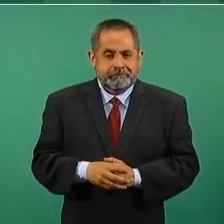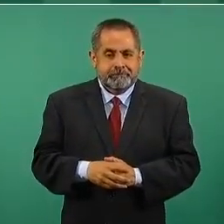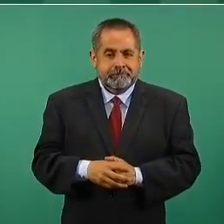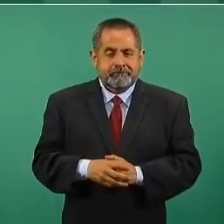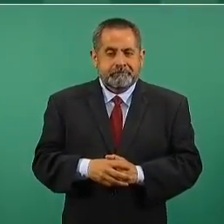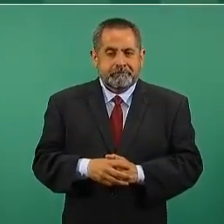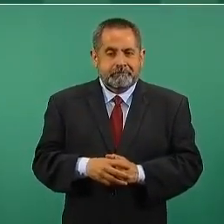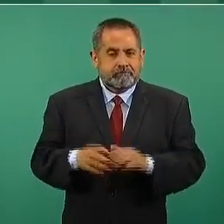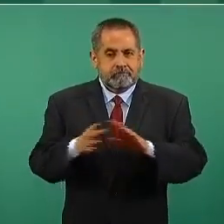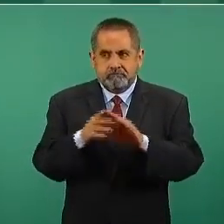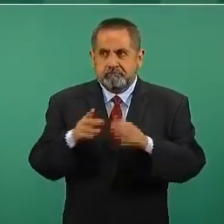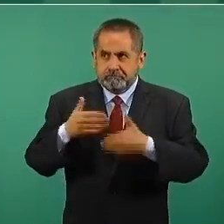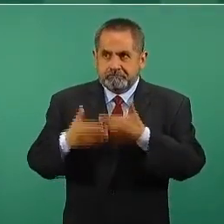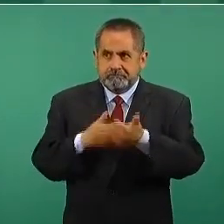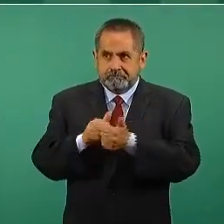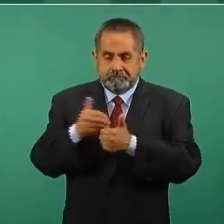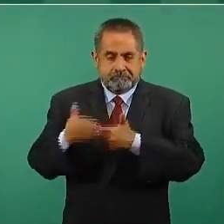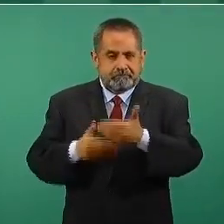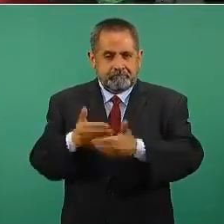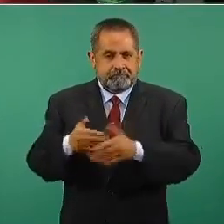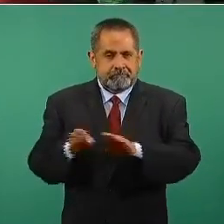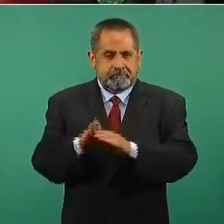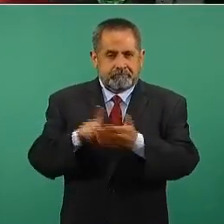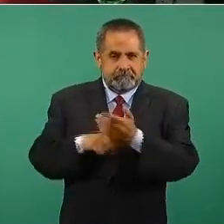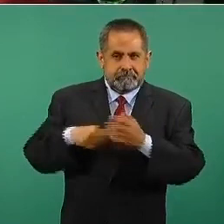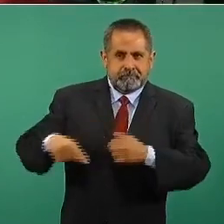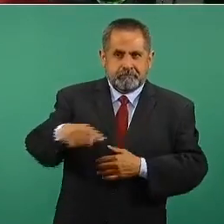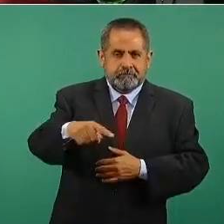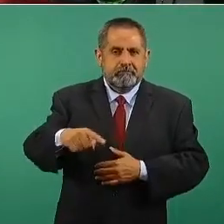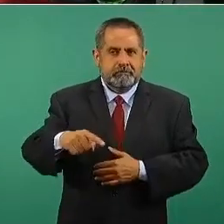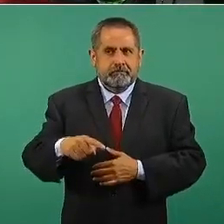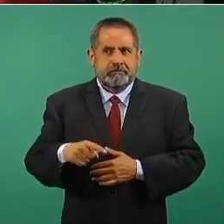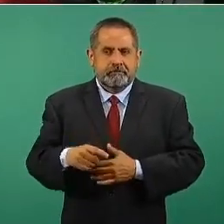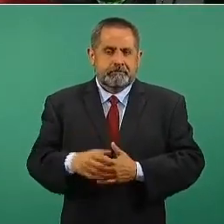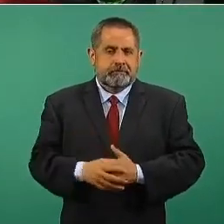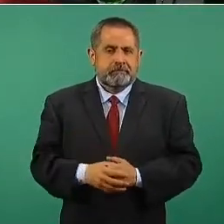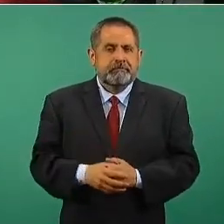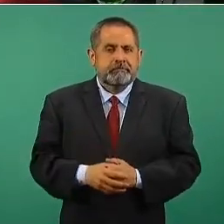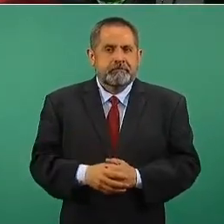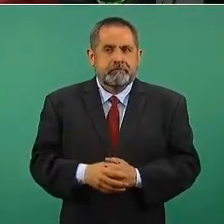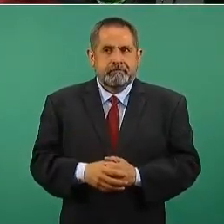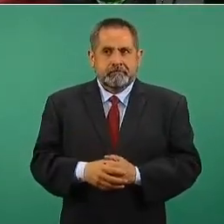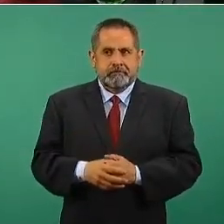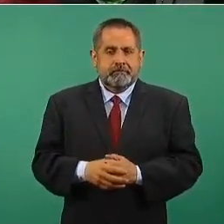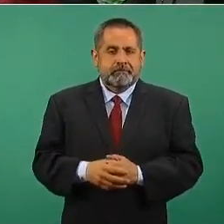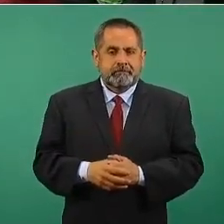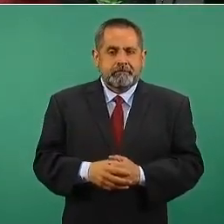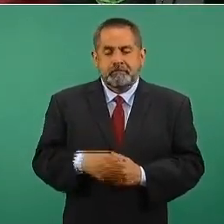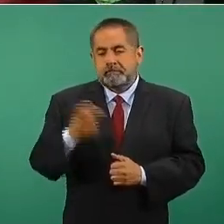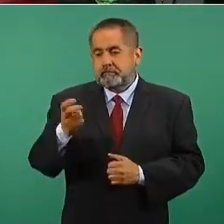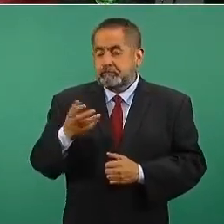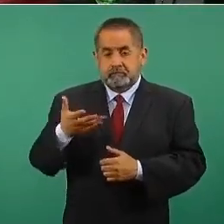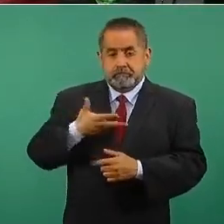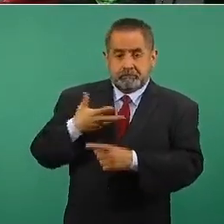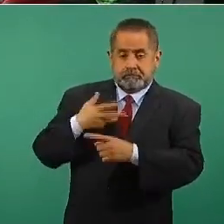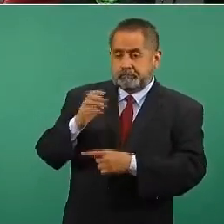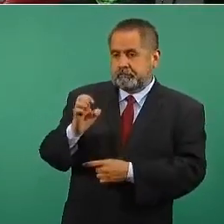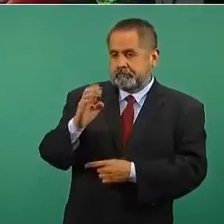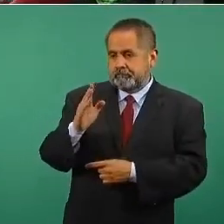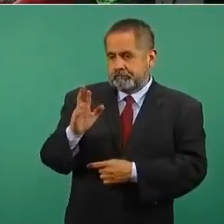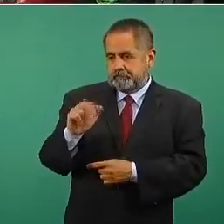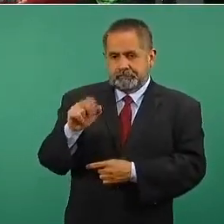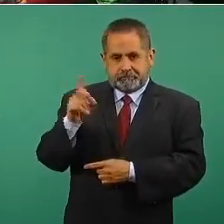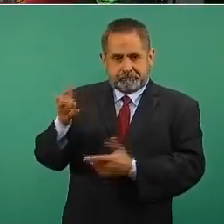del pueblo. Y ahí vamos avanzando. Presidente, en un segundo tema, aprovechando que está el canciller Marcelo Ebrard, la